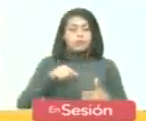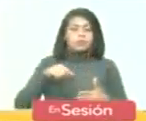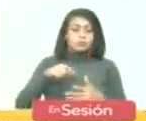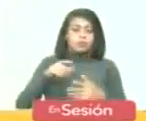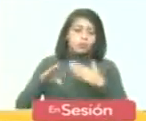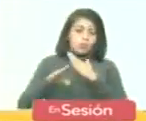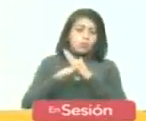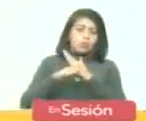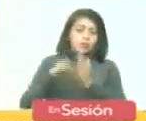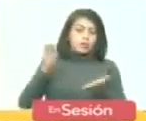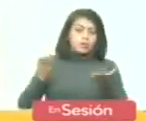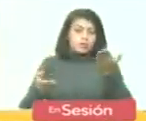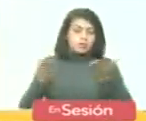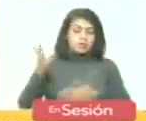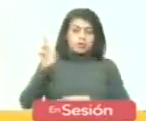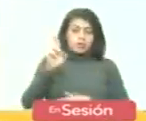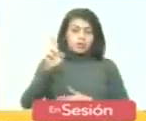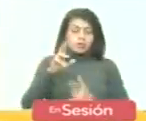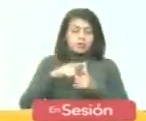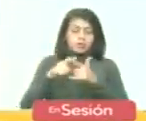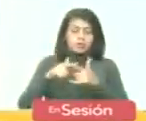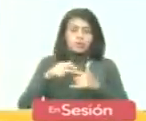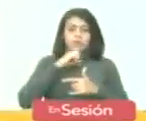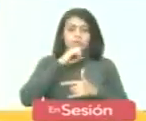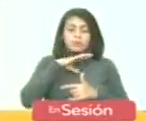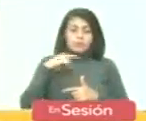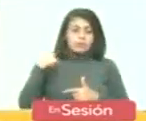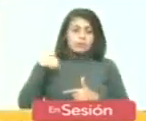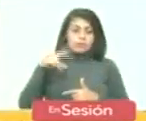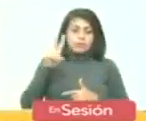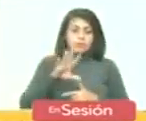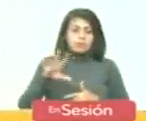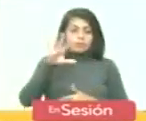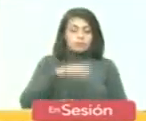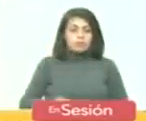la estabilidad republicana que por historia tiene Venezuela.